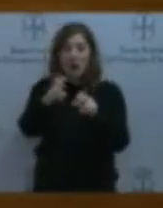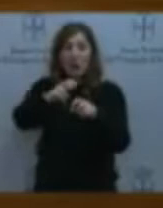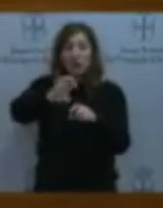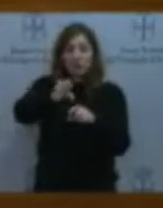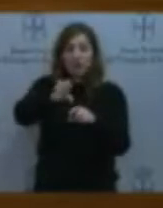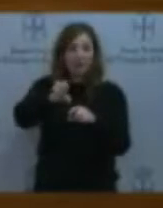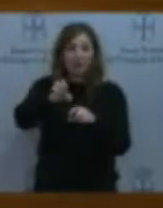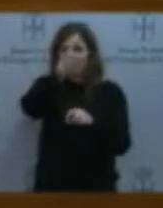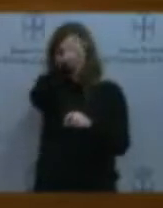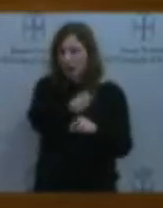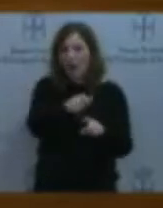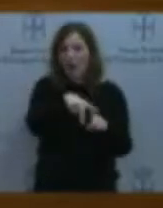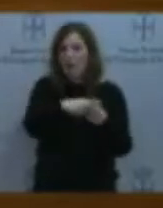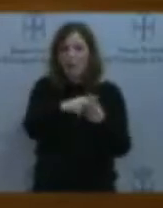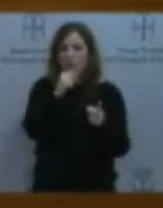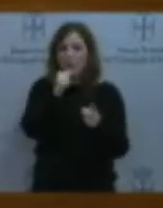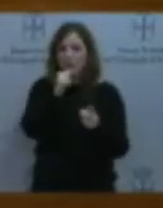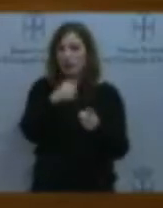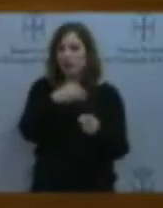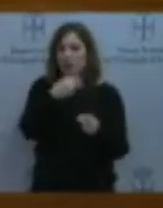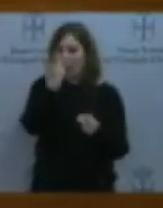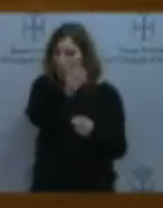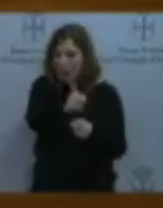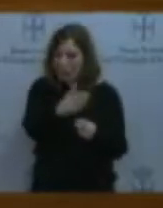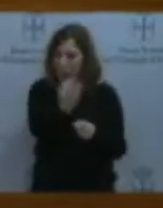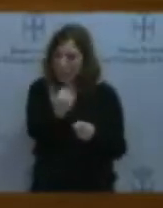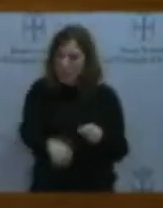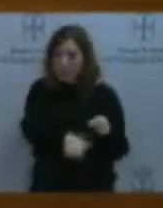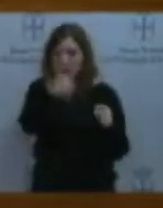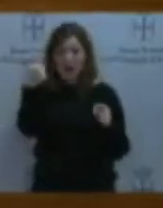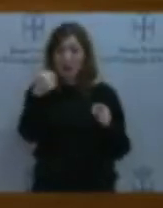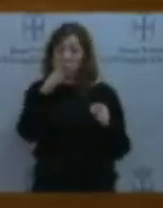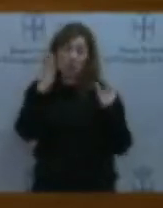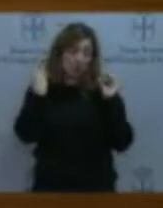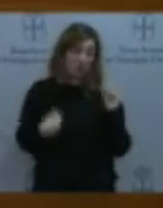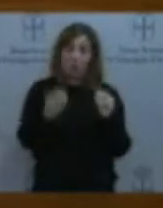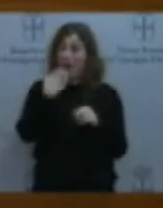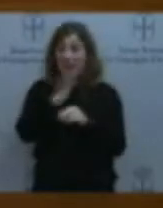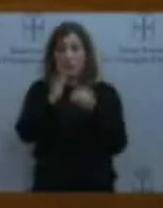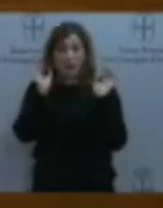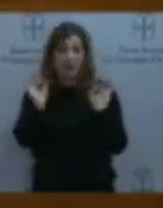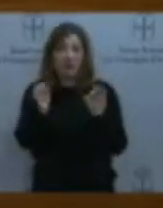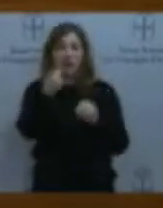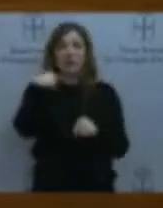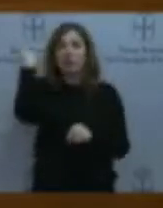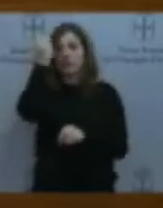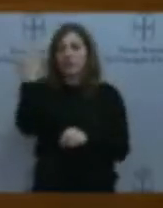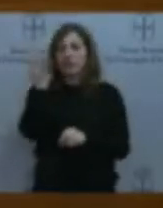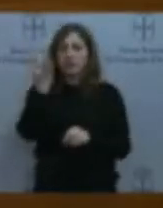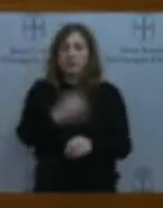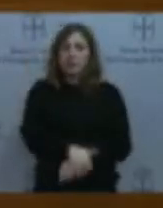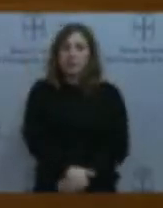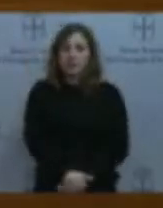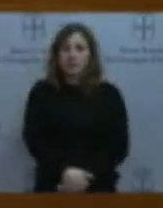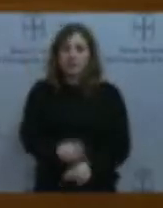el agua, ¿no?, y con la privatización de los servicios públicos clave y estructurales. Nosotros pensamos que